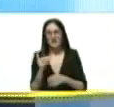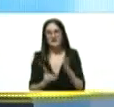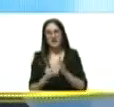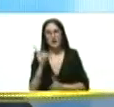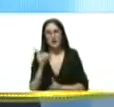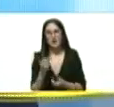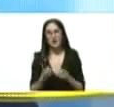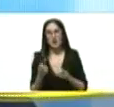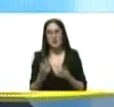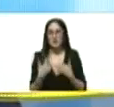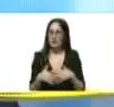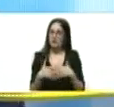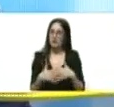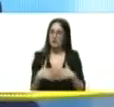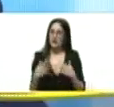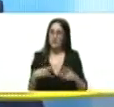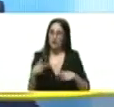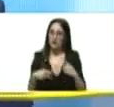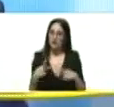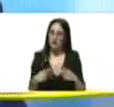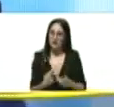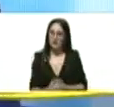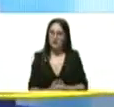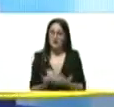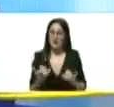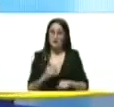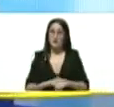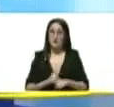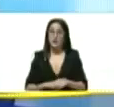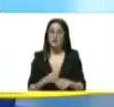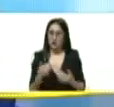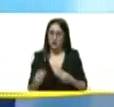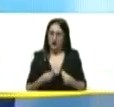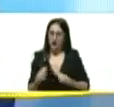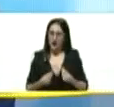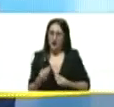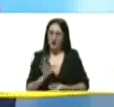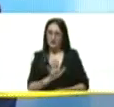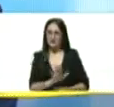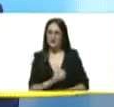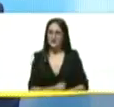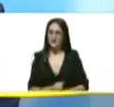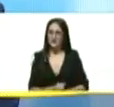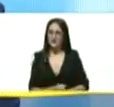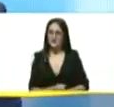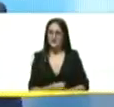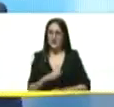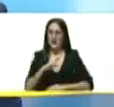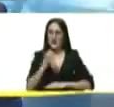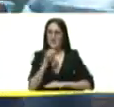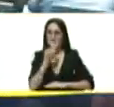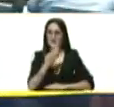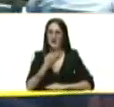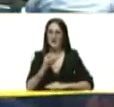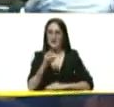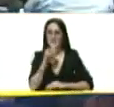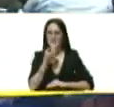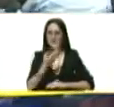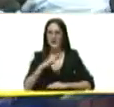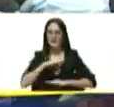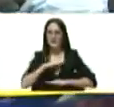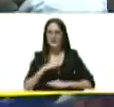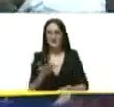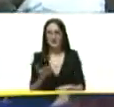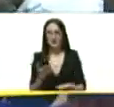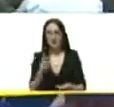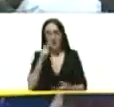económico, comercial, productivo. Ha llegado la hora de que lo construyamos para beneficio de la población tachirense,